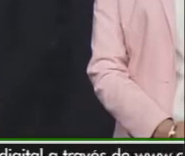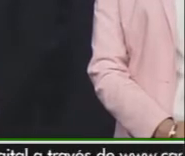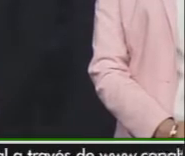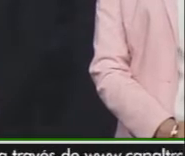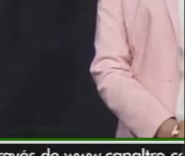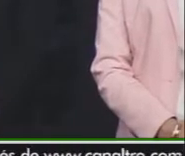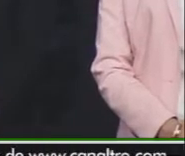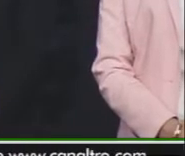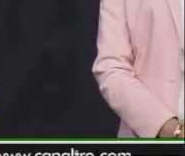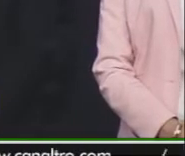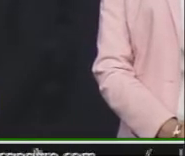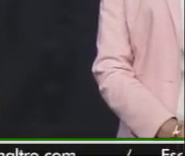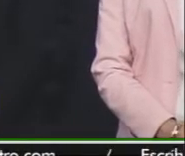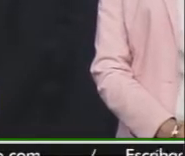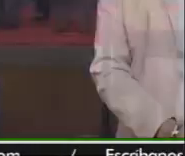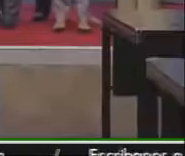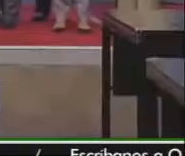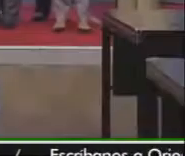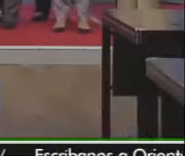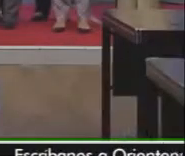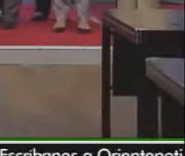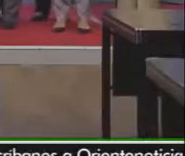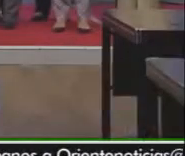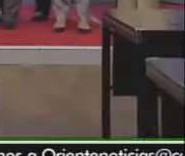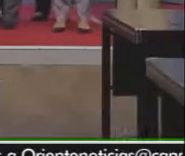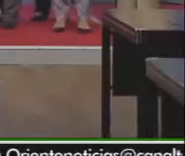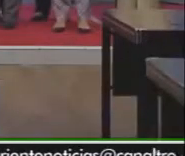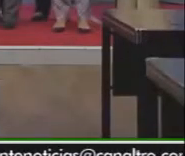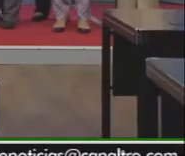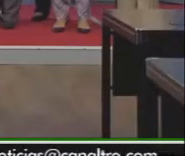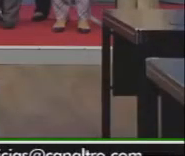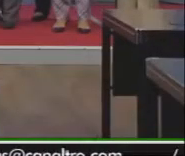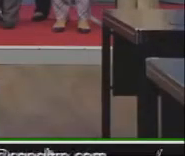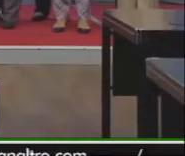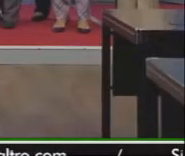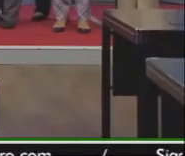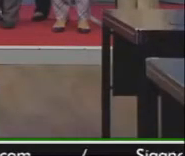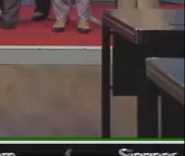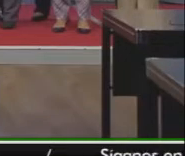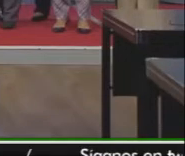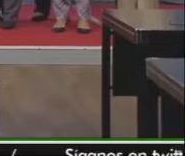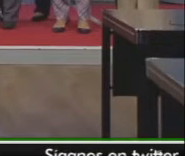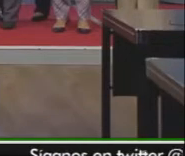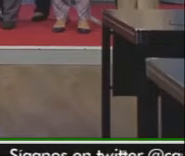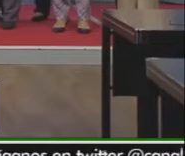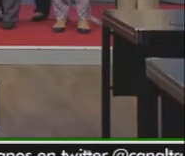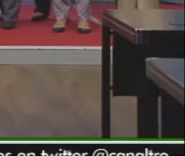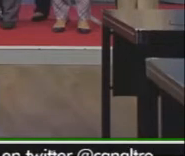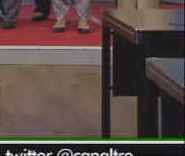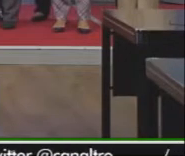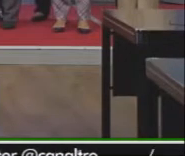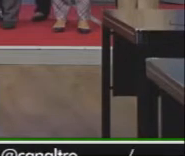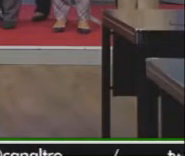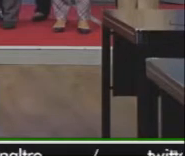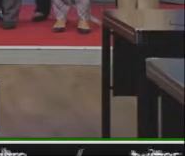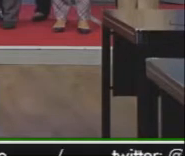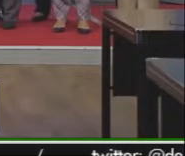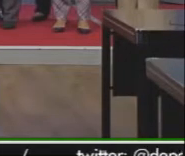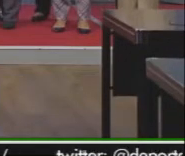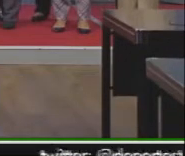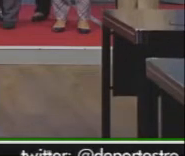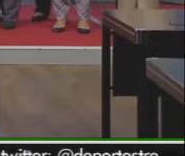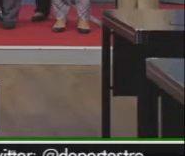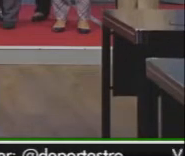de los cancilleres de la región tanto en unasur como en la oea y dar a conocer